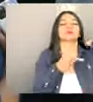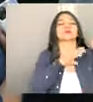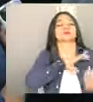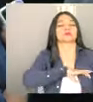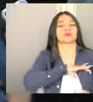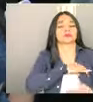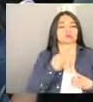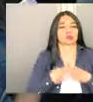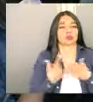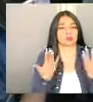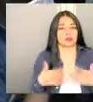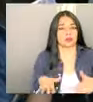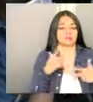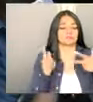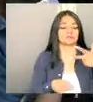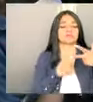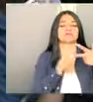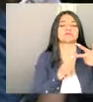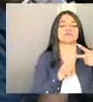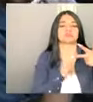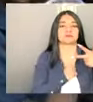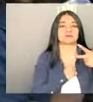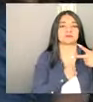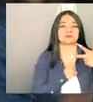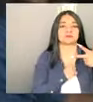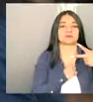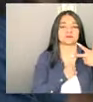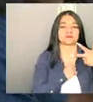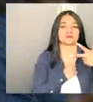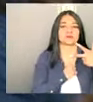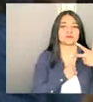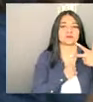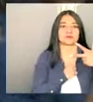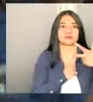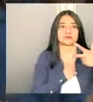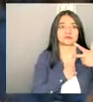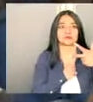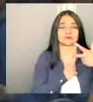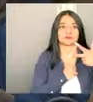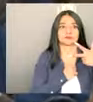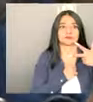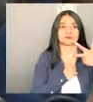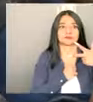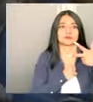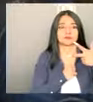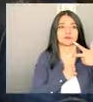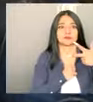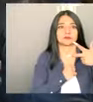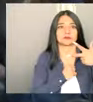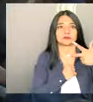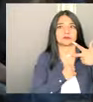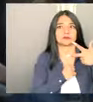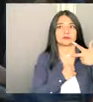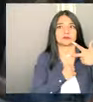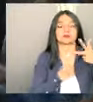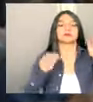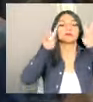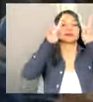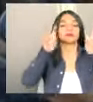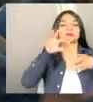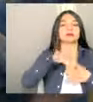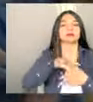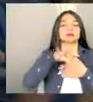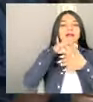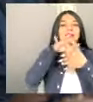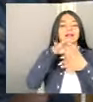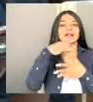Quito? Y lo otro, bueno, estamos hablando del Metro de Quito, que es precisamente uno de los grandes pendientes. Hay